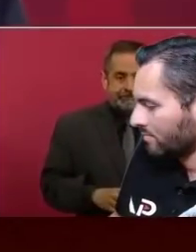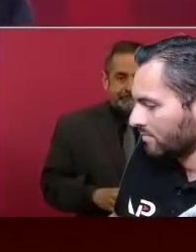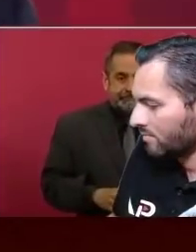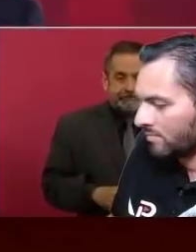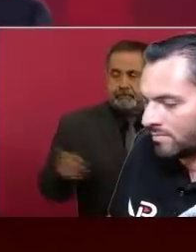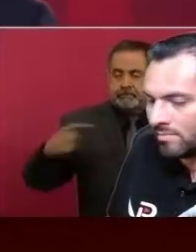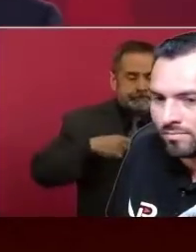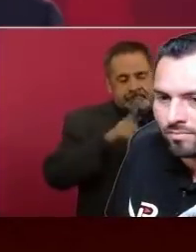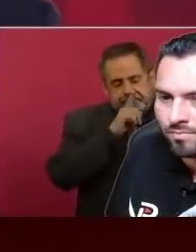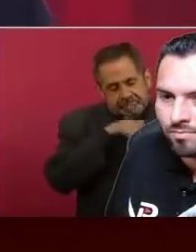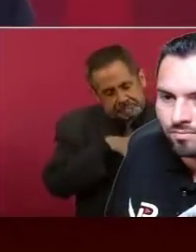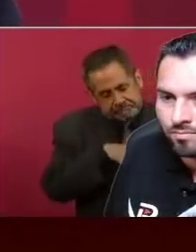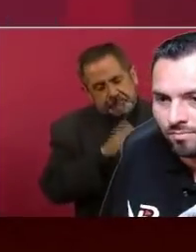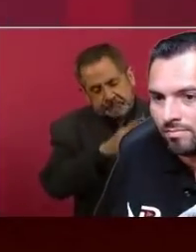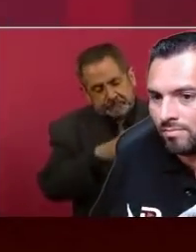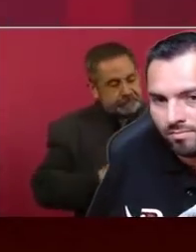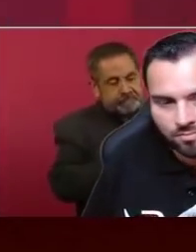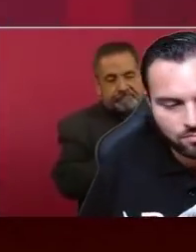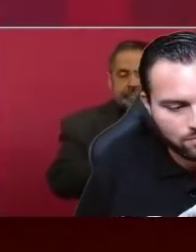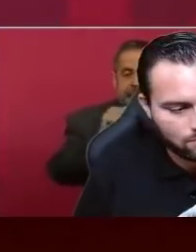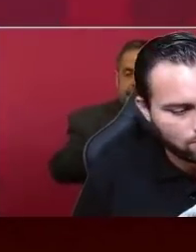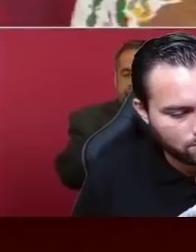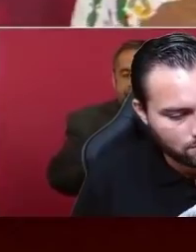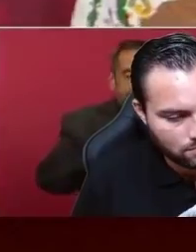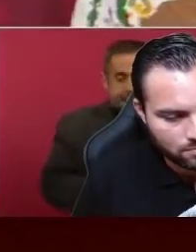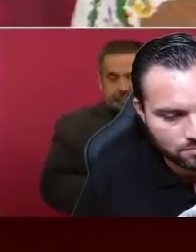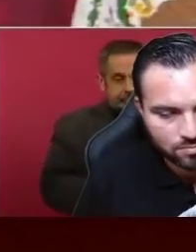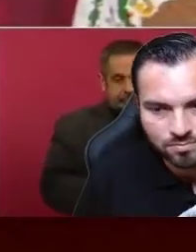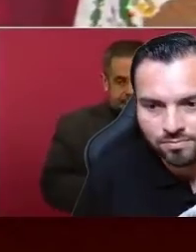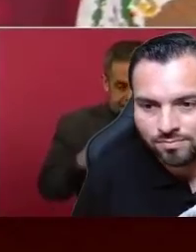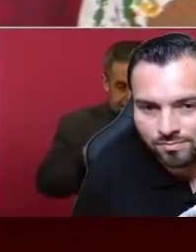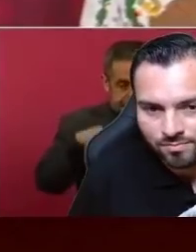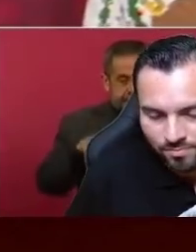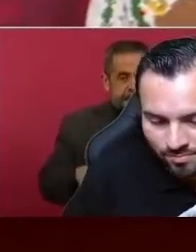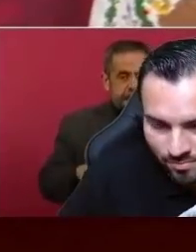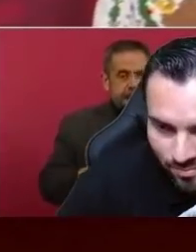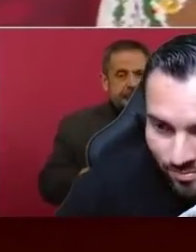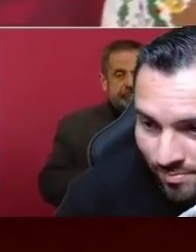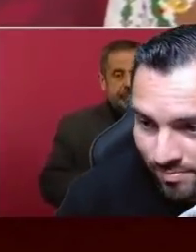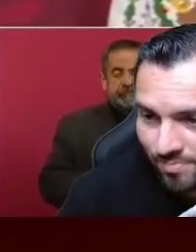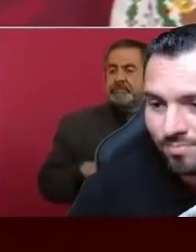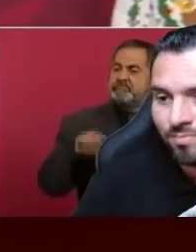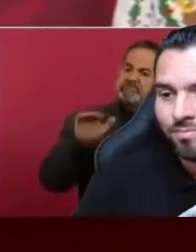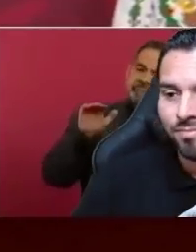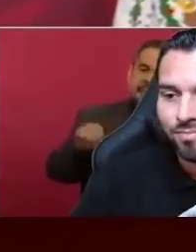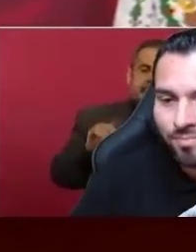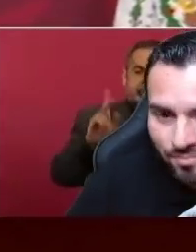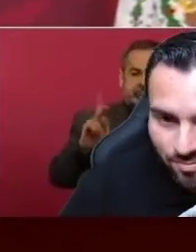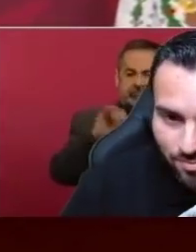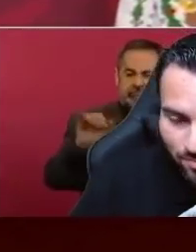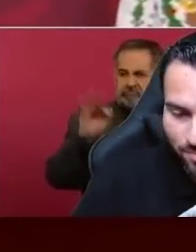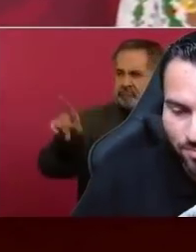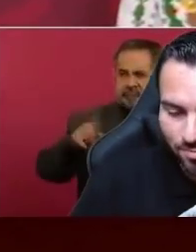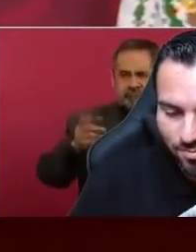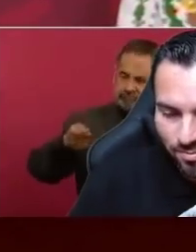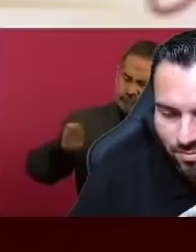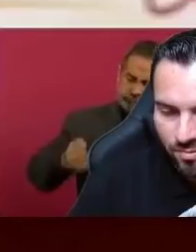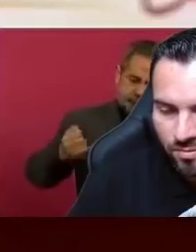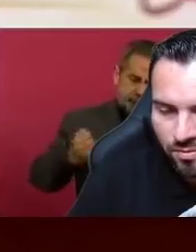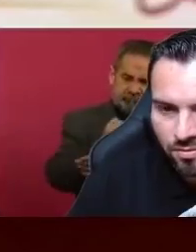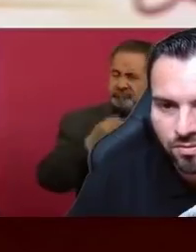dobleguemos pues no porque aquí vamos a estar pidiéndole al poder judicial que resuelva